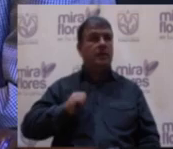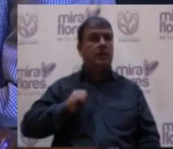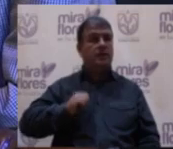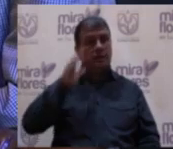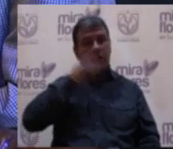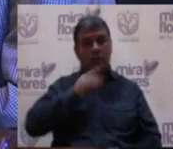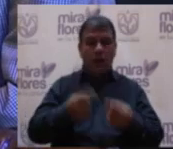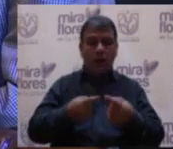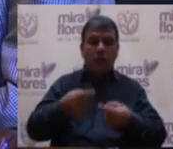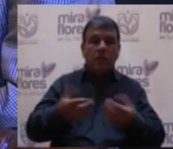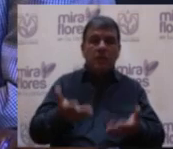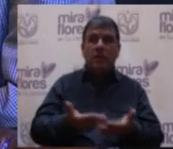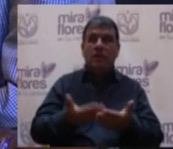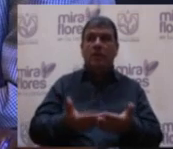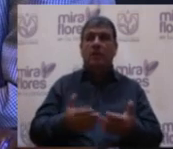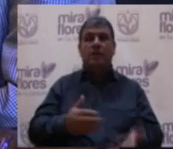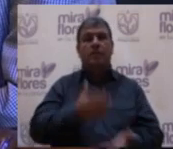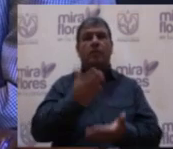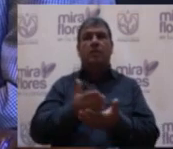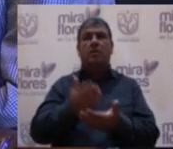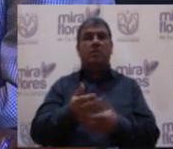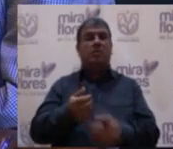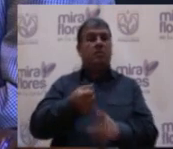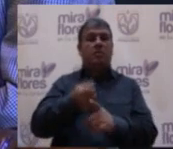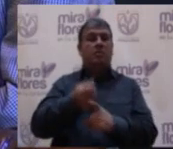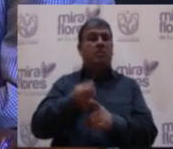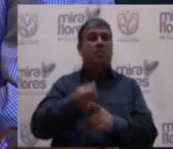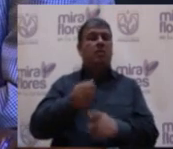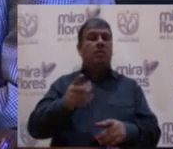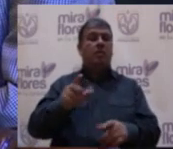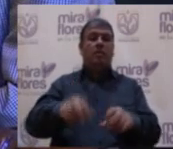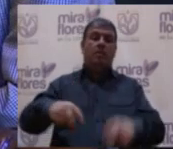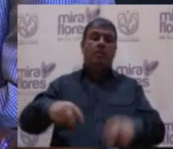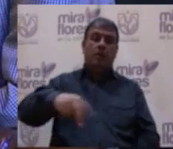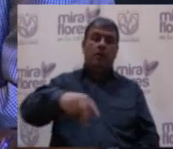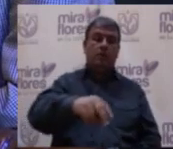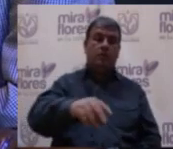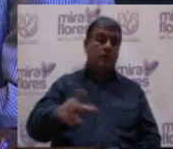ella y me dice, sí, el problema es que ni los peatones ni los ciclistas